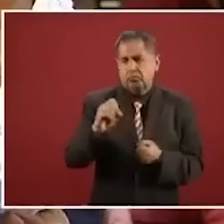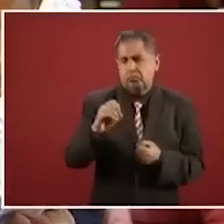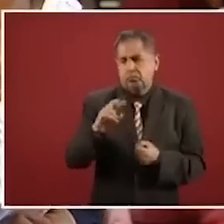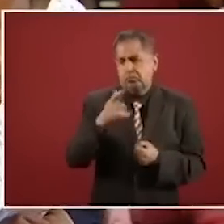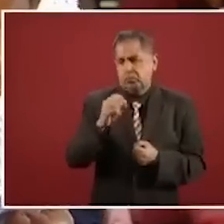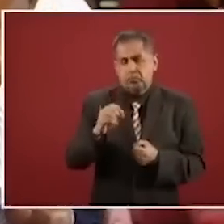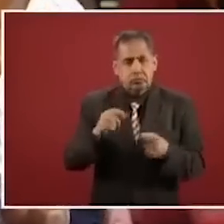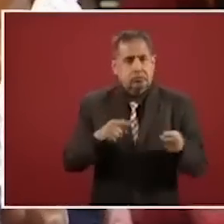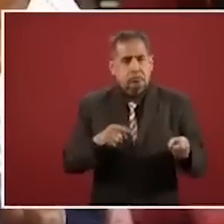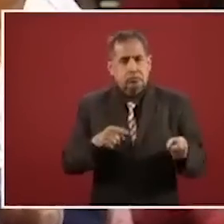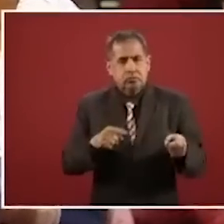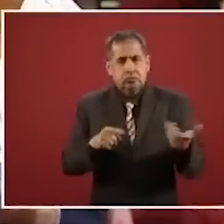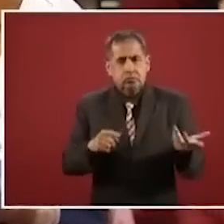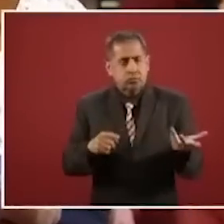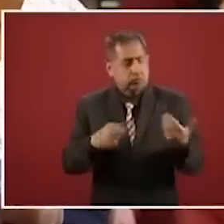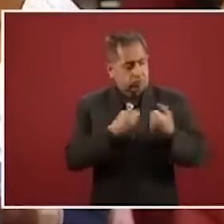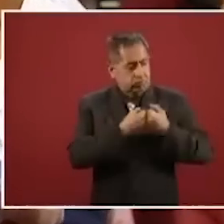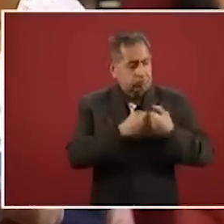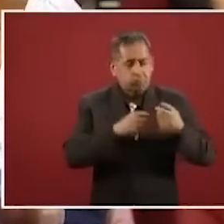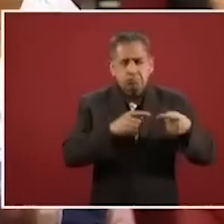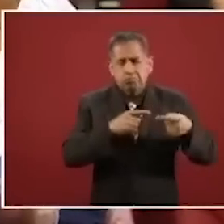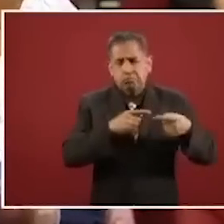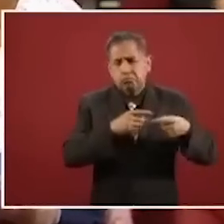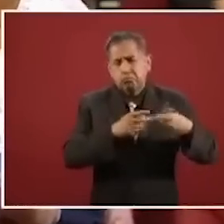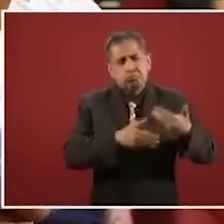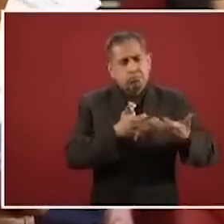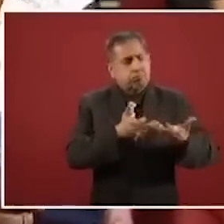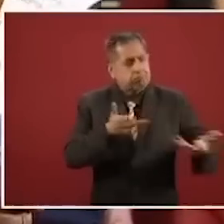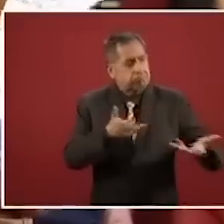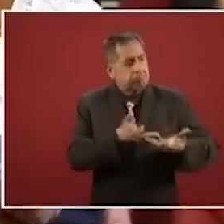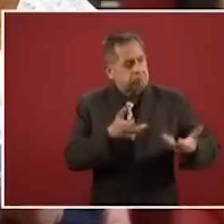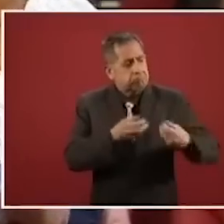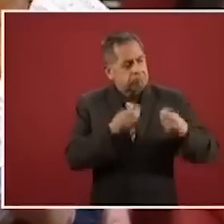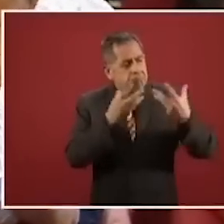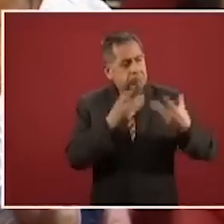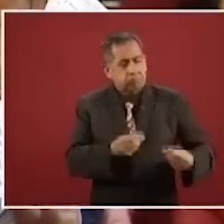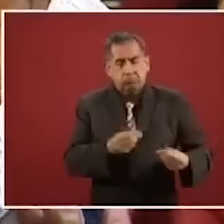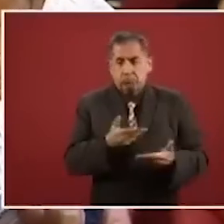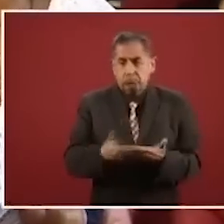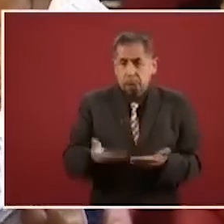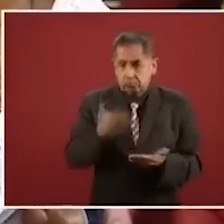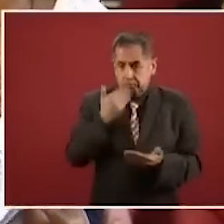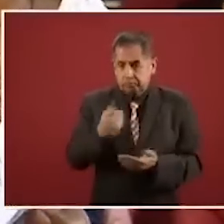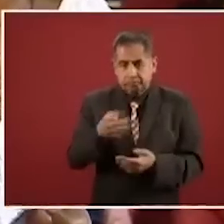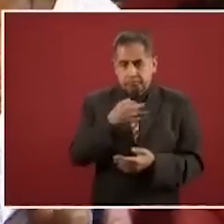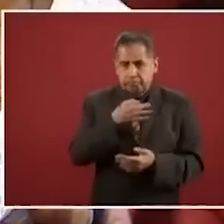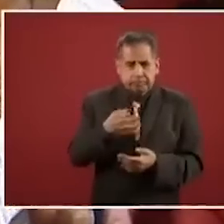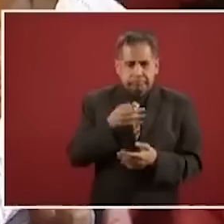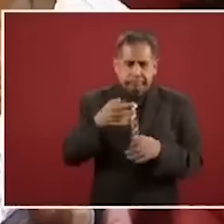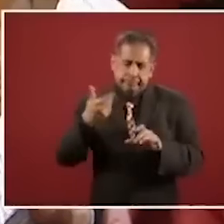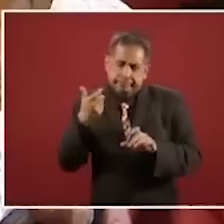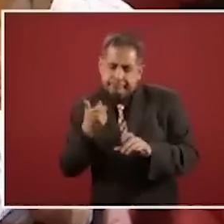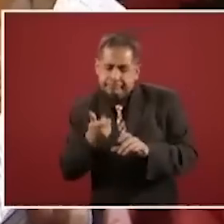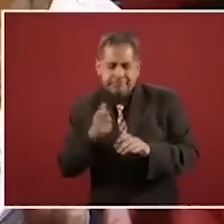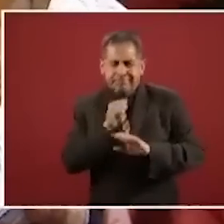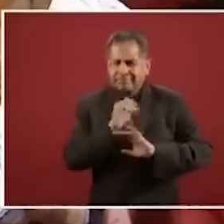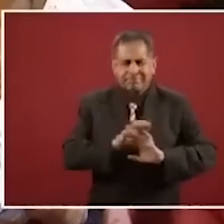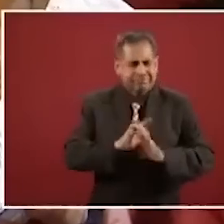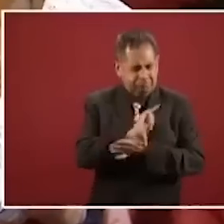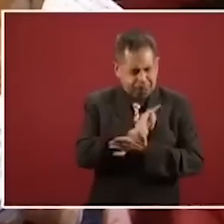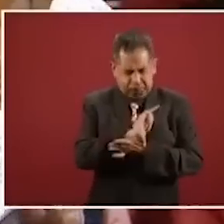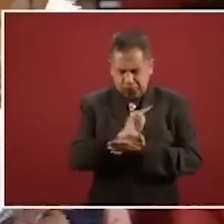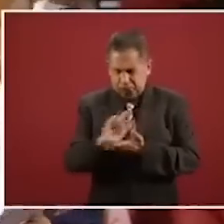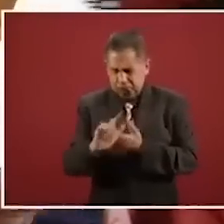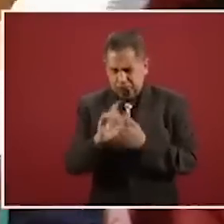la frontera, cultivos que han agotado las tierras, no tenemos semilla mejorada, no tenemos fertilizantes de